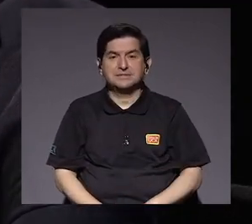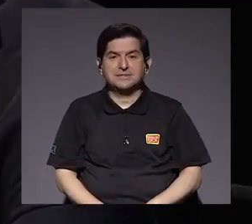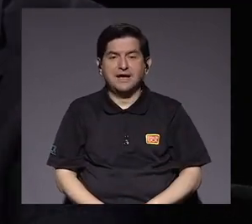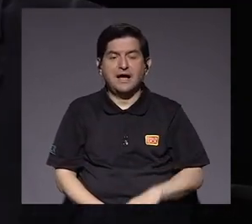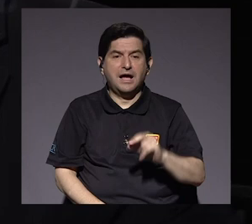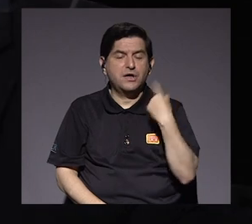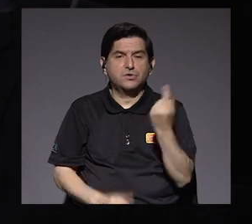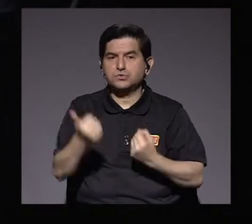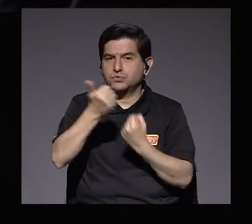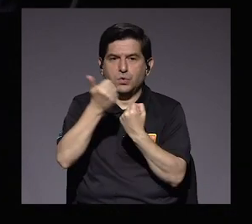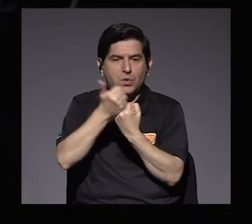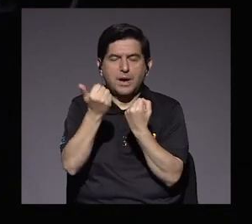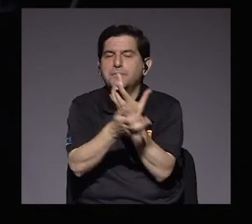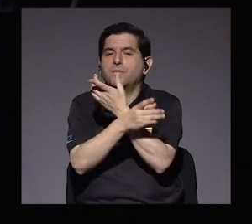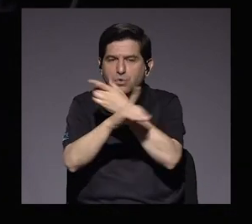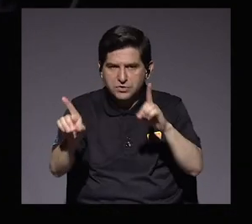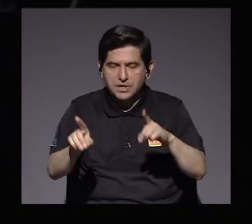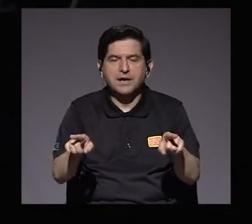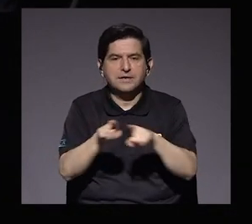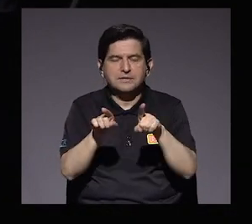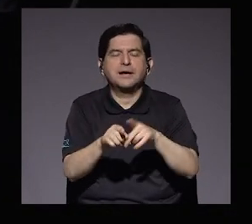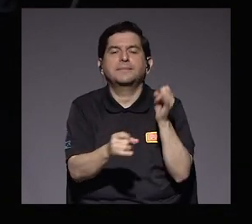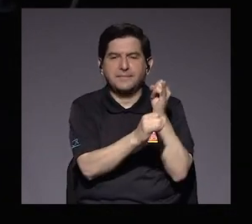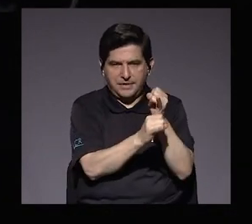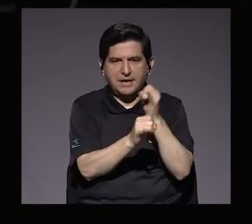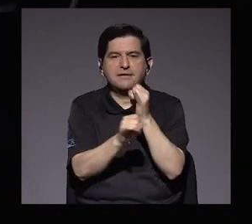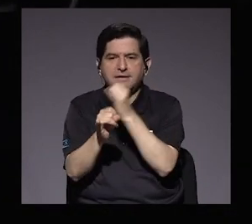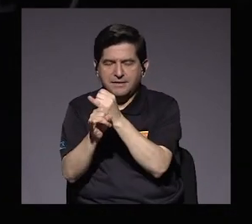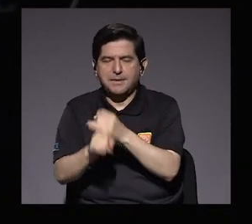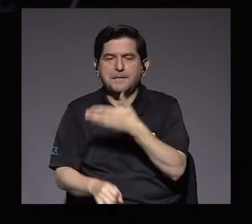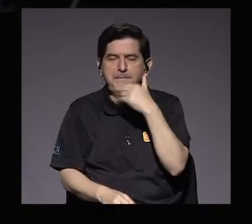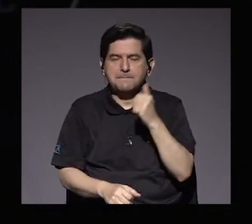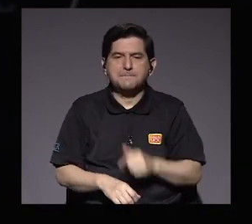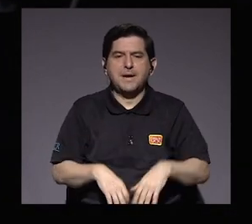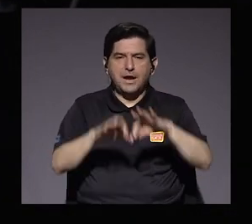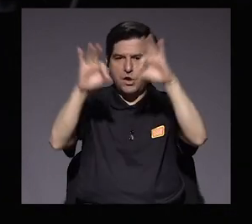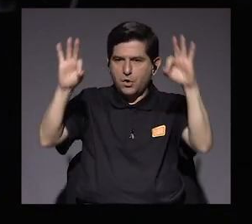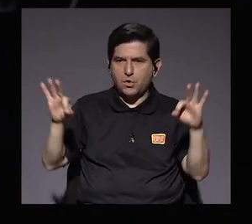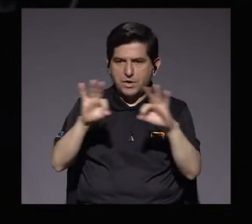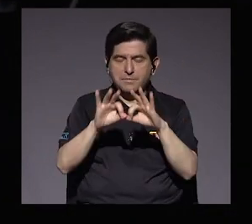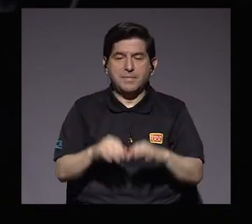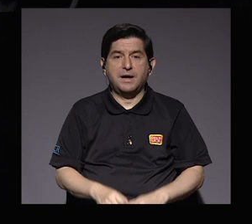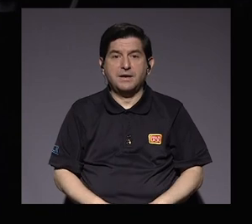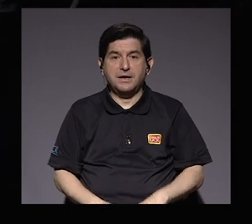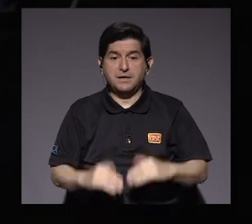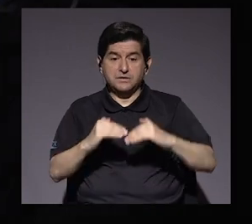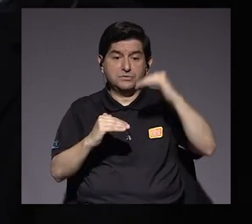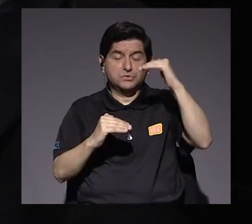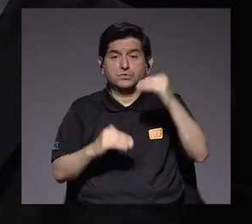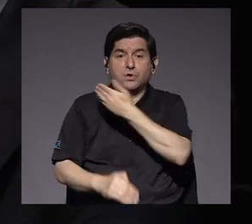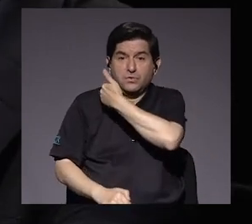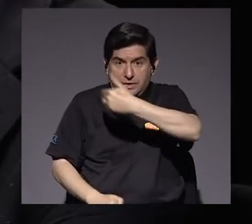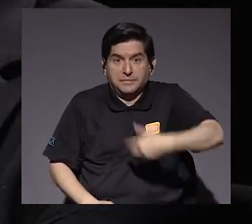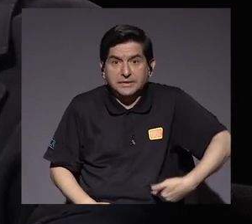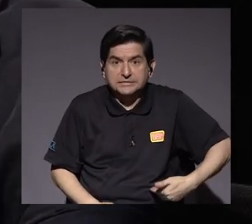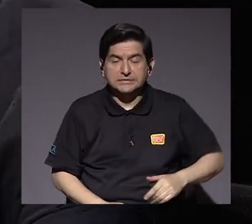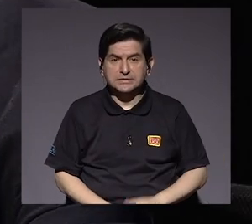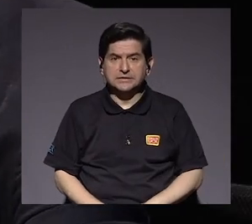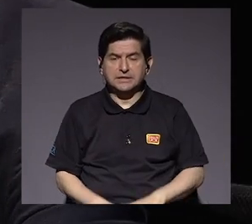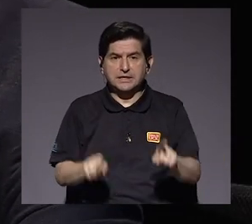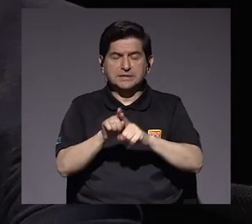barda sube, en donde no solamente apoyamos más la democracia, apoyamos más la institucionalidad, tienen mejor imagen hasta el propio presidente que no estaba tan